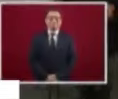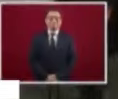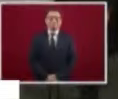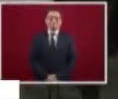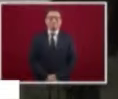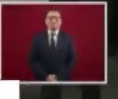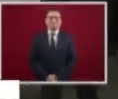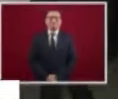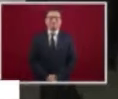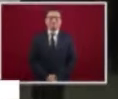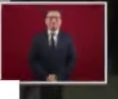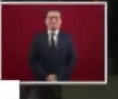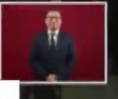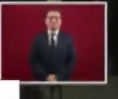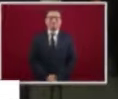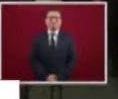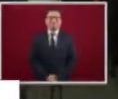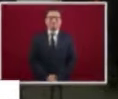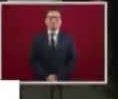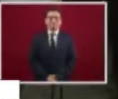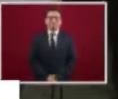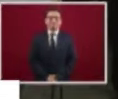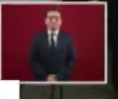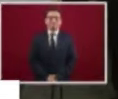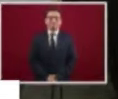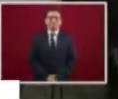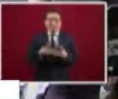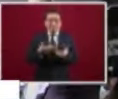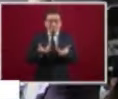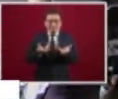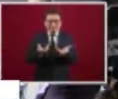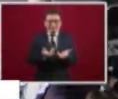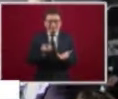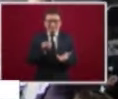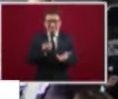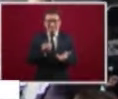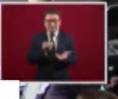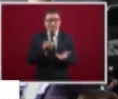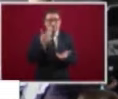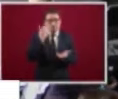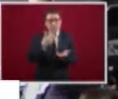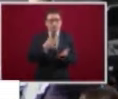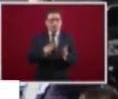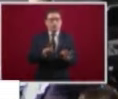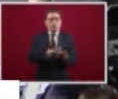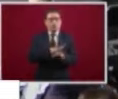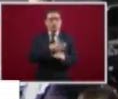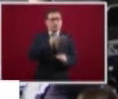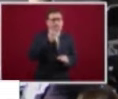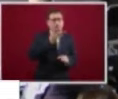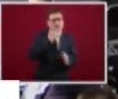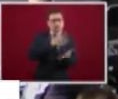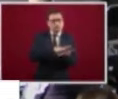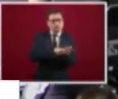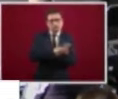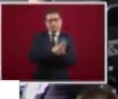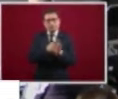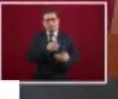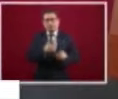general Gaitán, que fue subsecretario de la Defensa Nacional en tiempos de Felipe Calderón, estaría de alguna